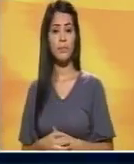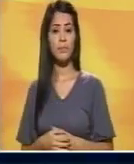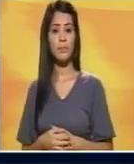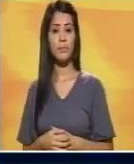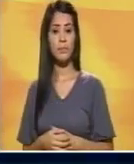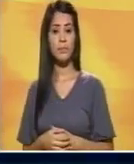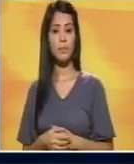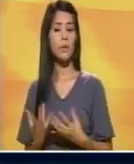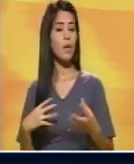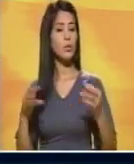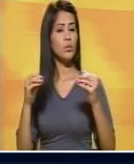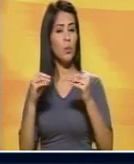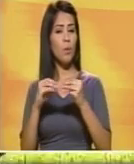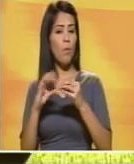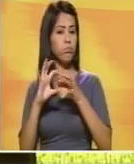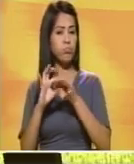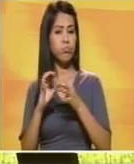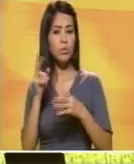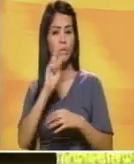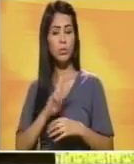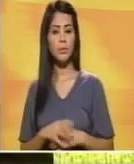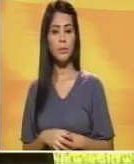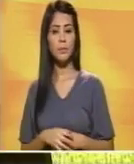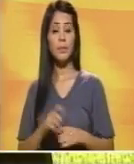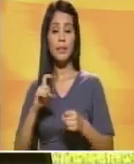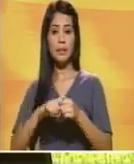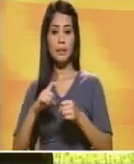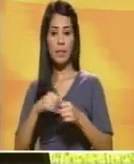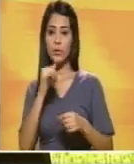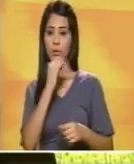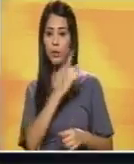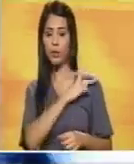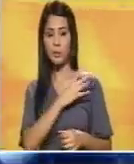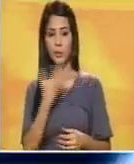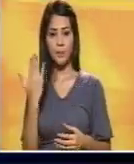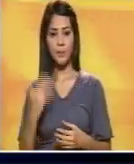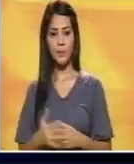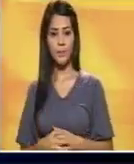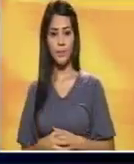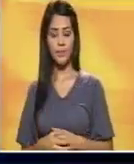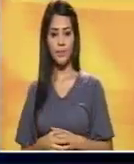del común de los venezolanos. En Chacaito, Santiago Gutiérrez, Noticiero Venevisión.